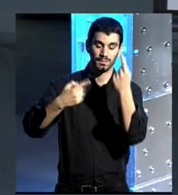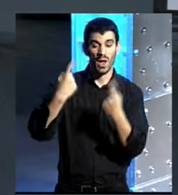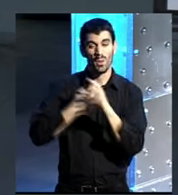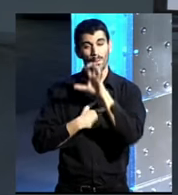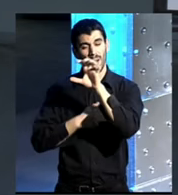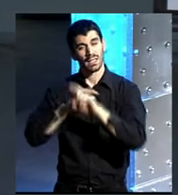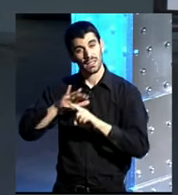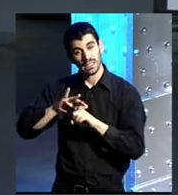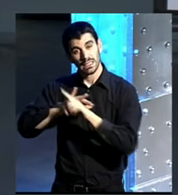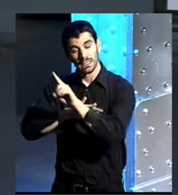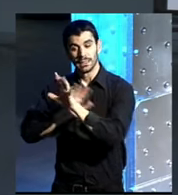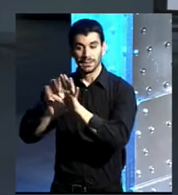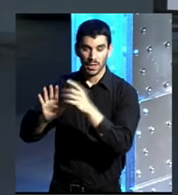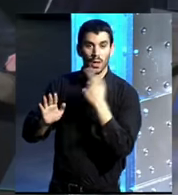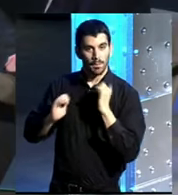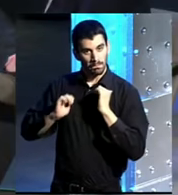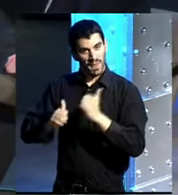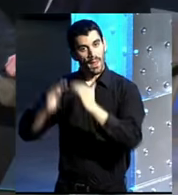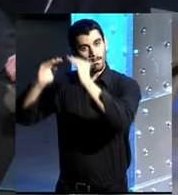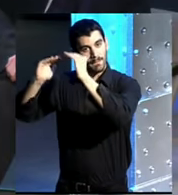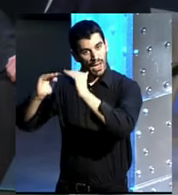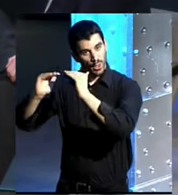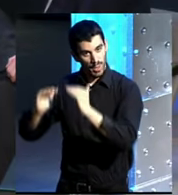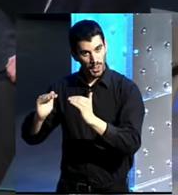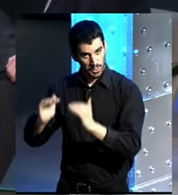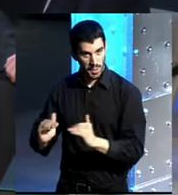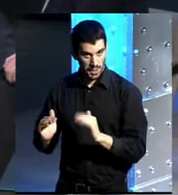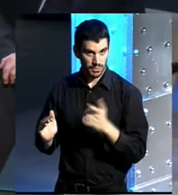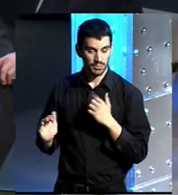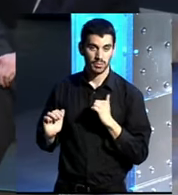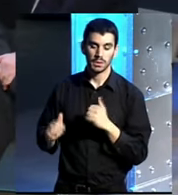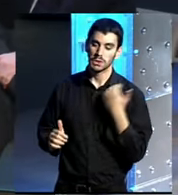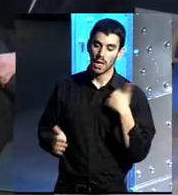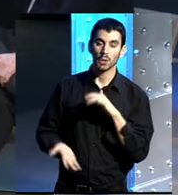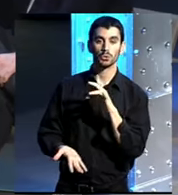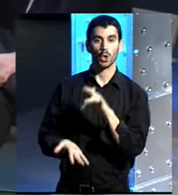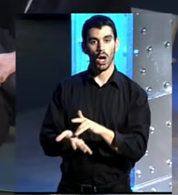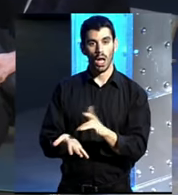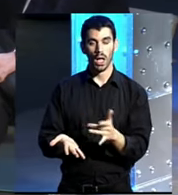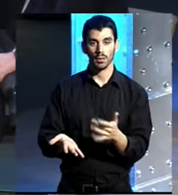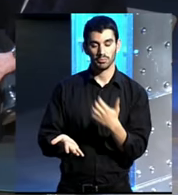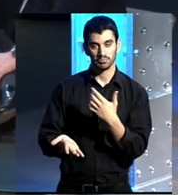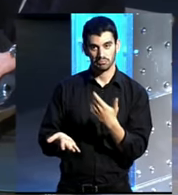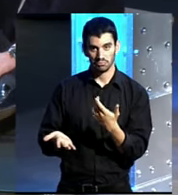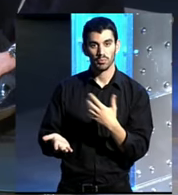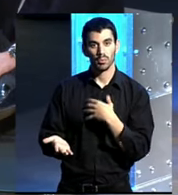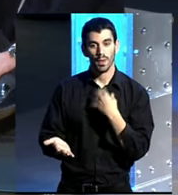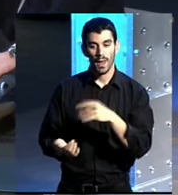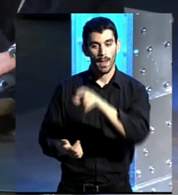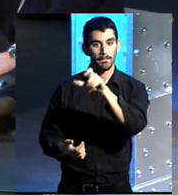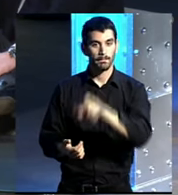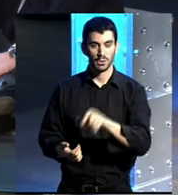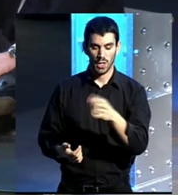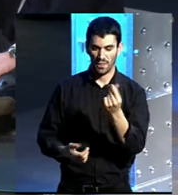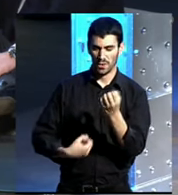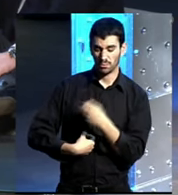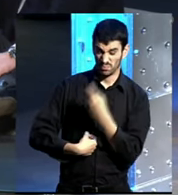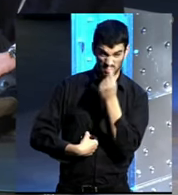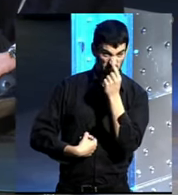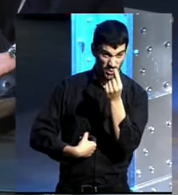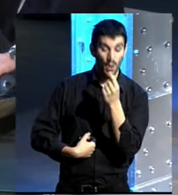bajando considerablemente y se están llegando a fórmulas que hacen que las personas de bajos ingresos